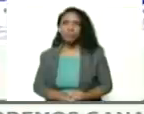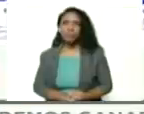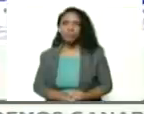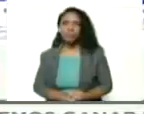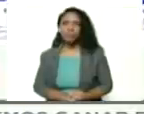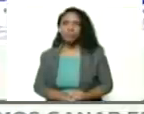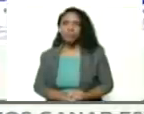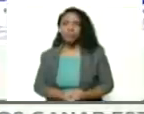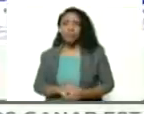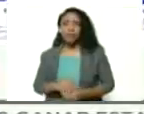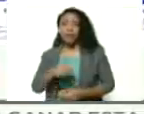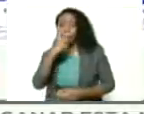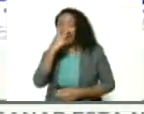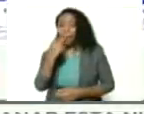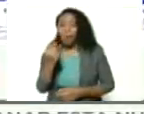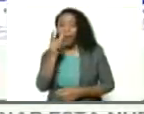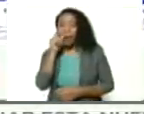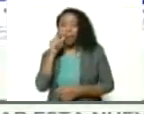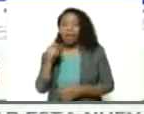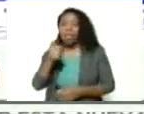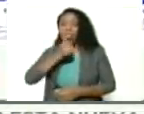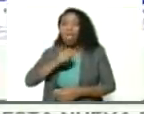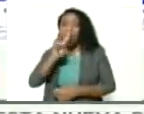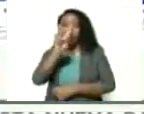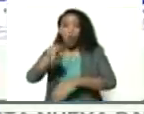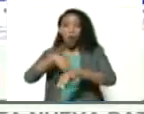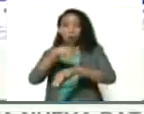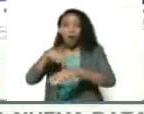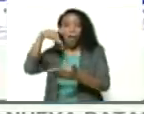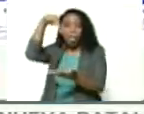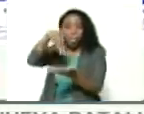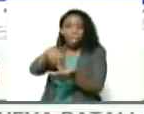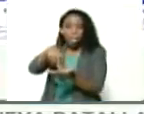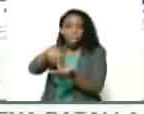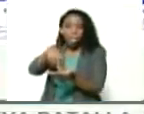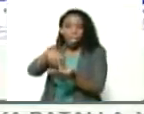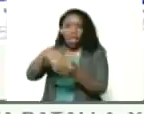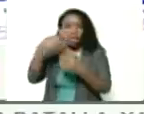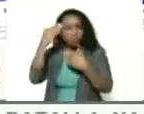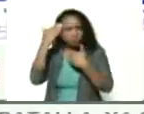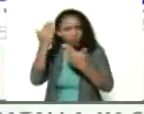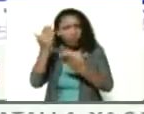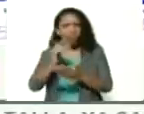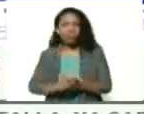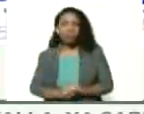Pobre hombre, está que no aguanta las piernas, tiene dos horas ahí parado. ¿Cómo estás tú, Nahum?